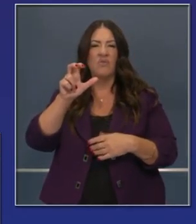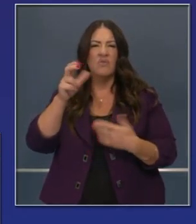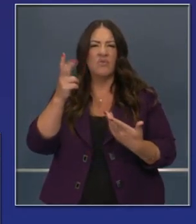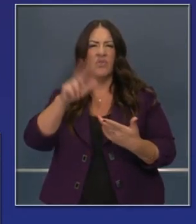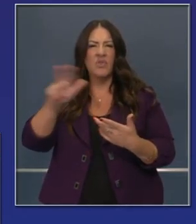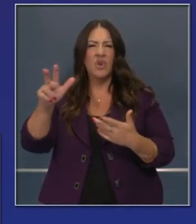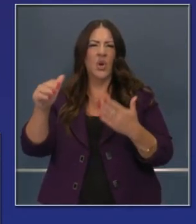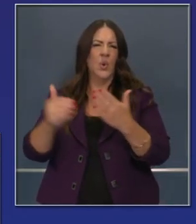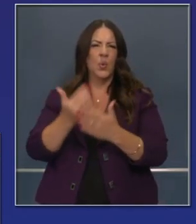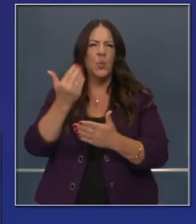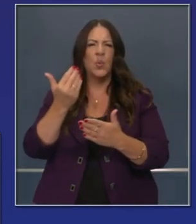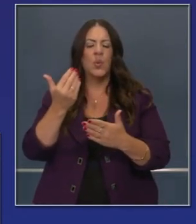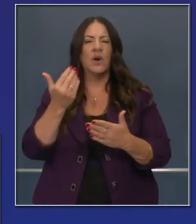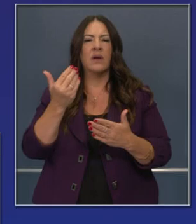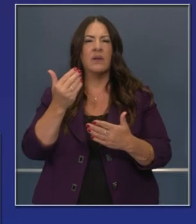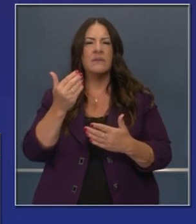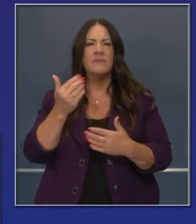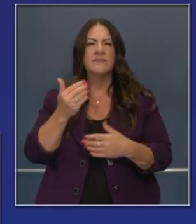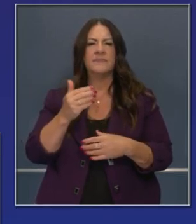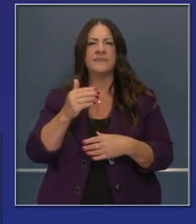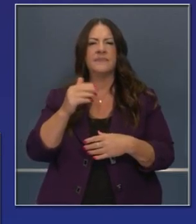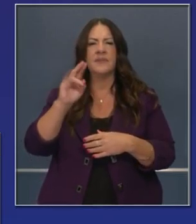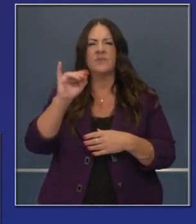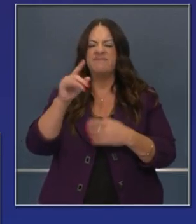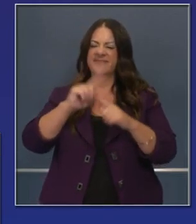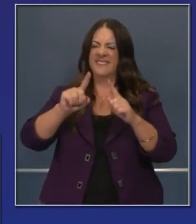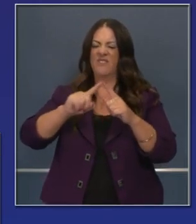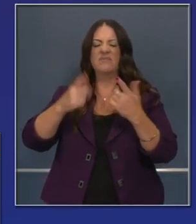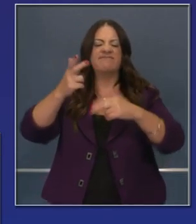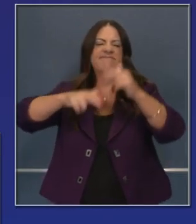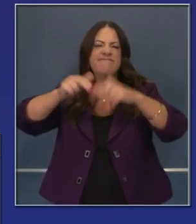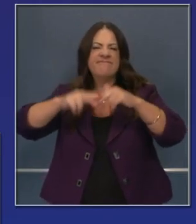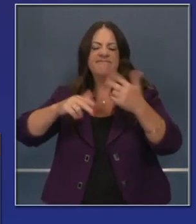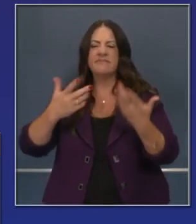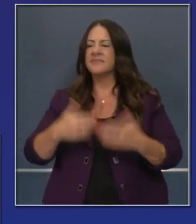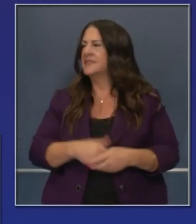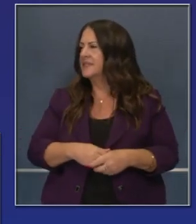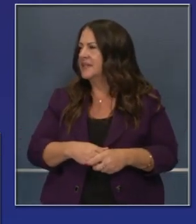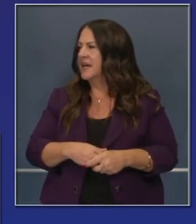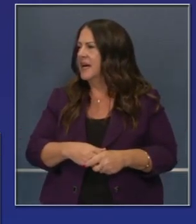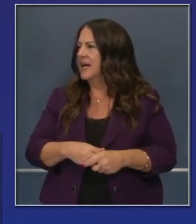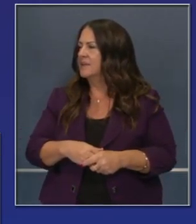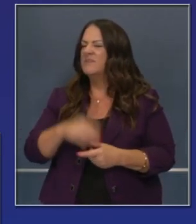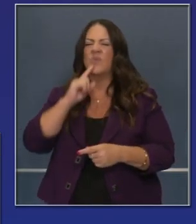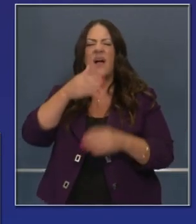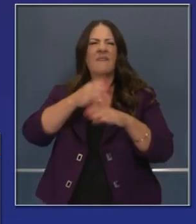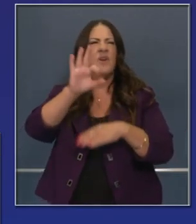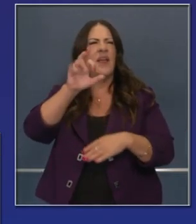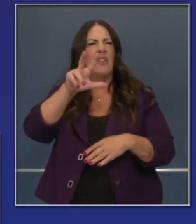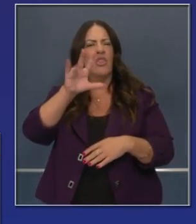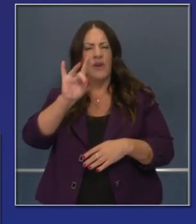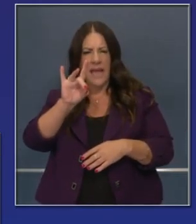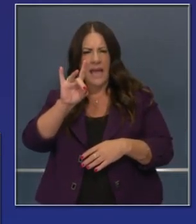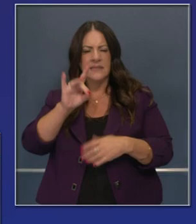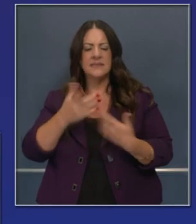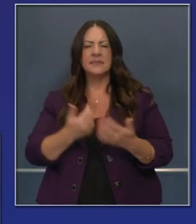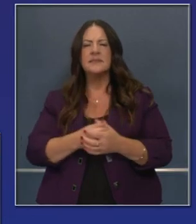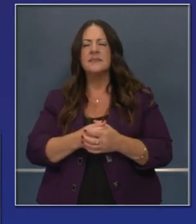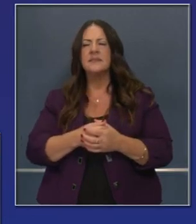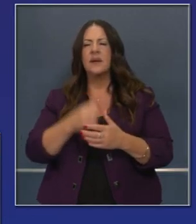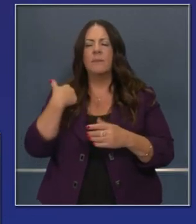3,000 unidades que pronto estarán disponibles. No estamos hablando de nueva construcción necesariamente, sino